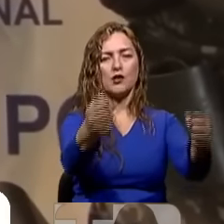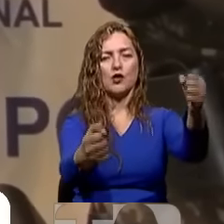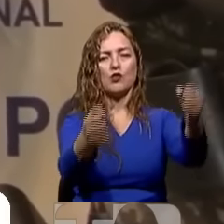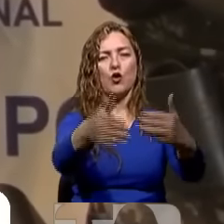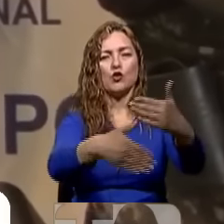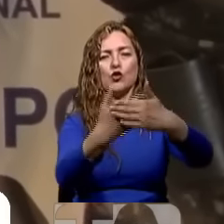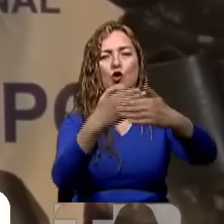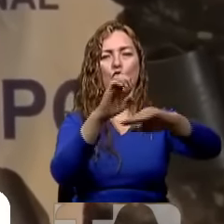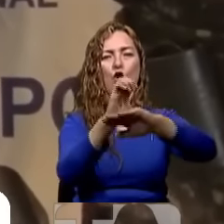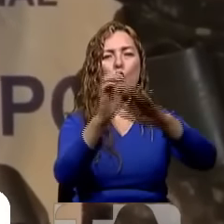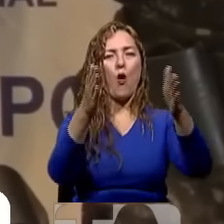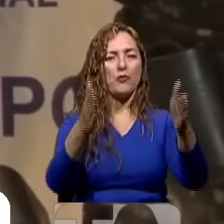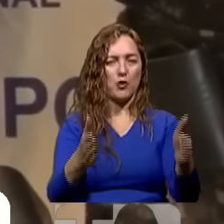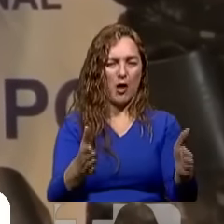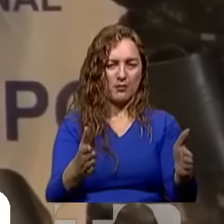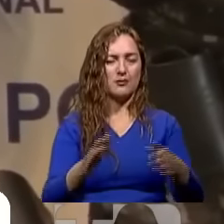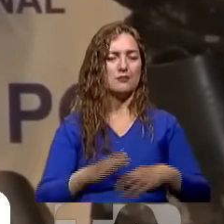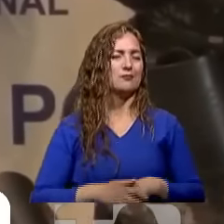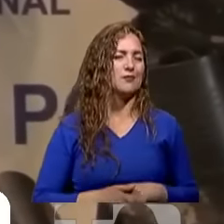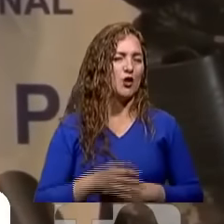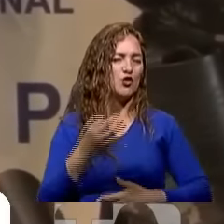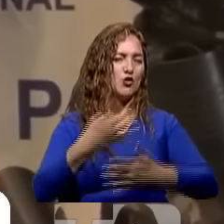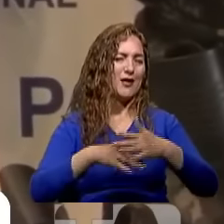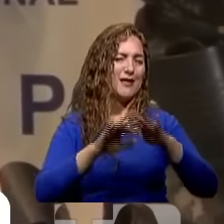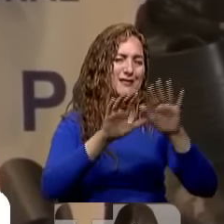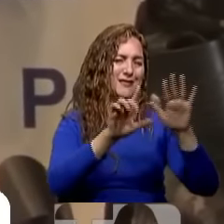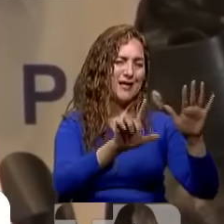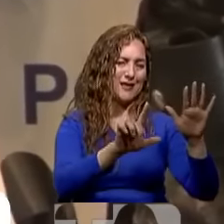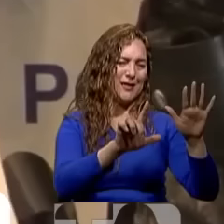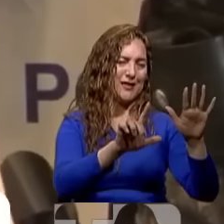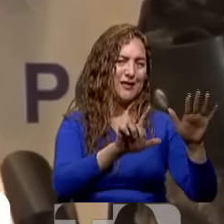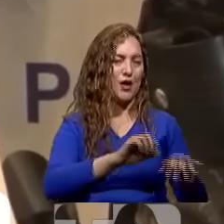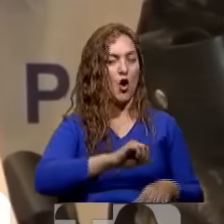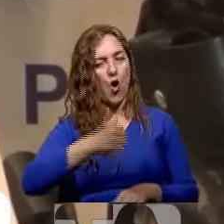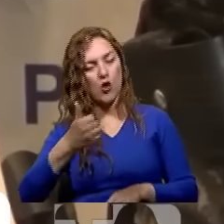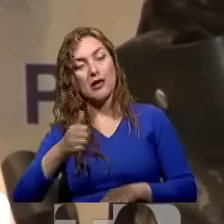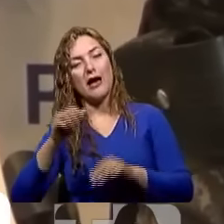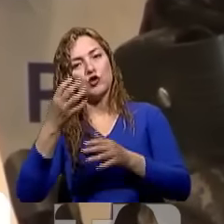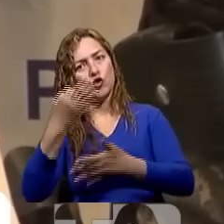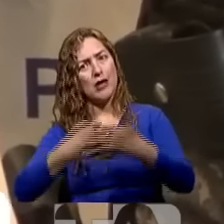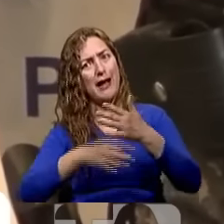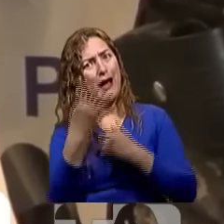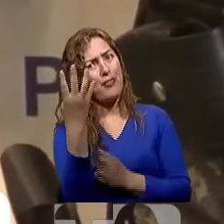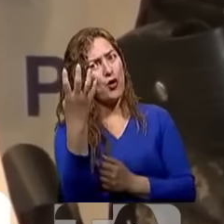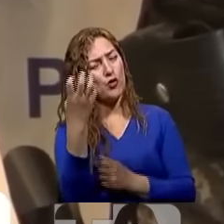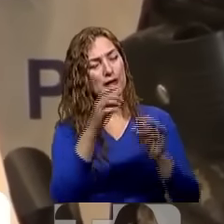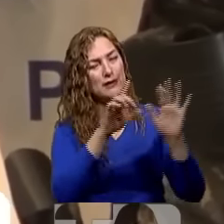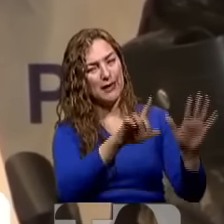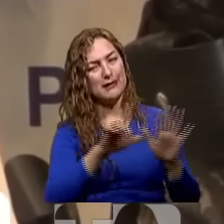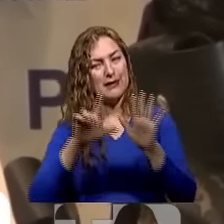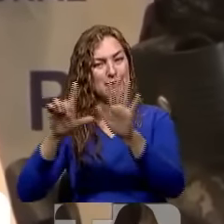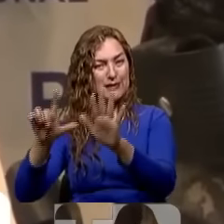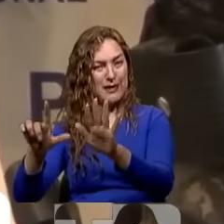son ecuatorianos, estamos hablando de un número de 7. Como son 14, los otros 7 detenidos son de